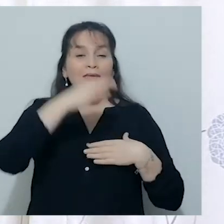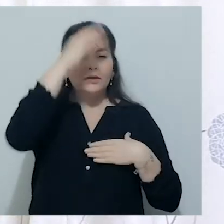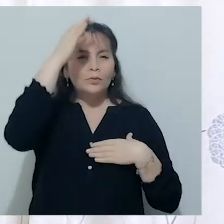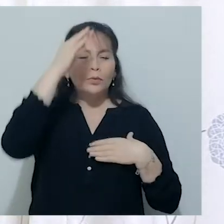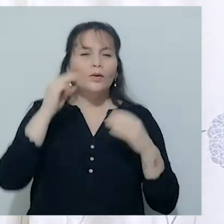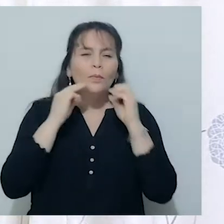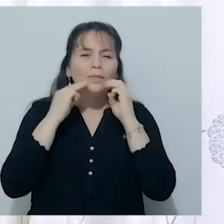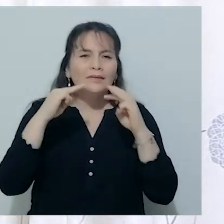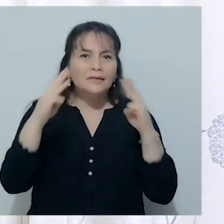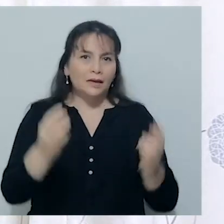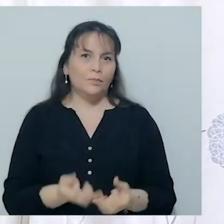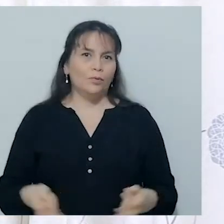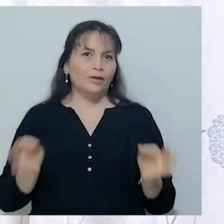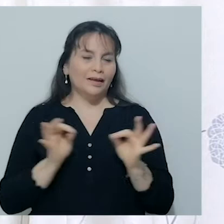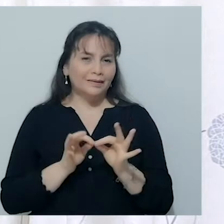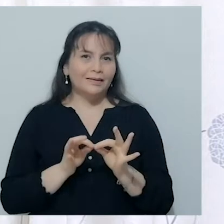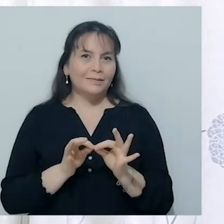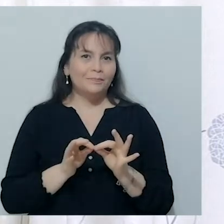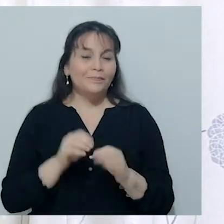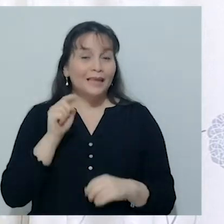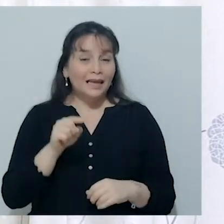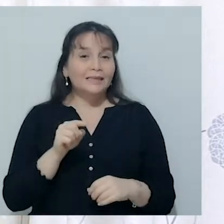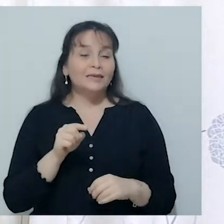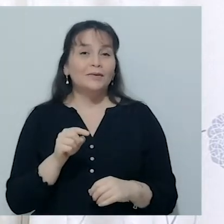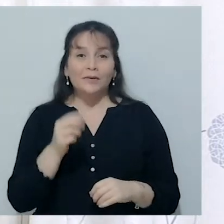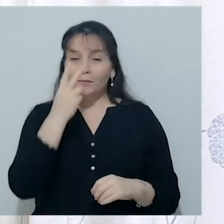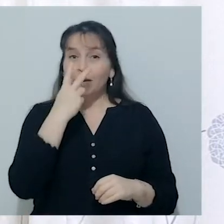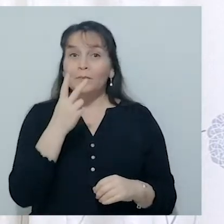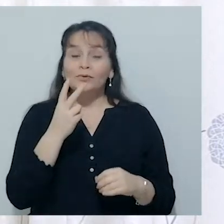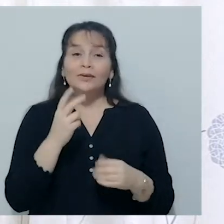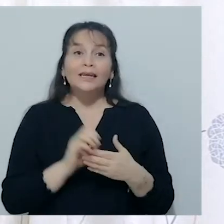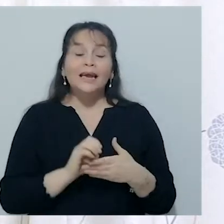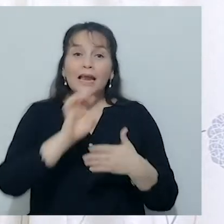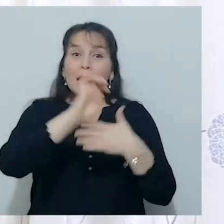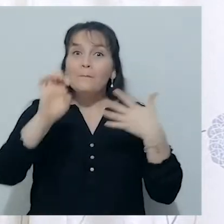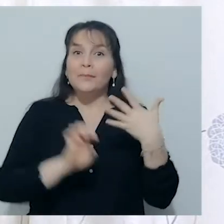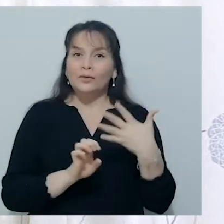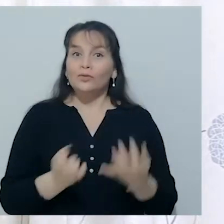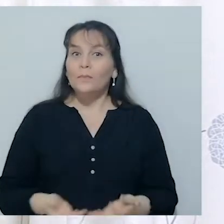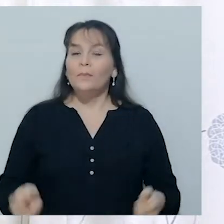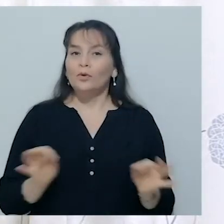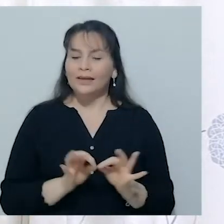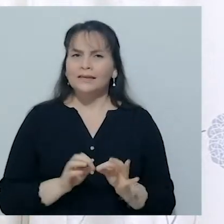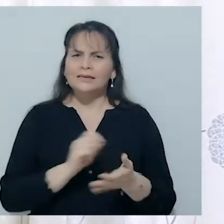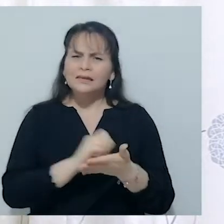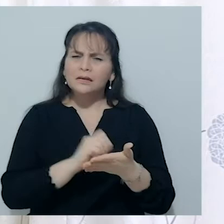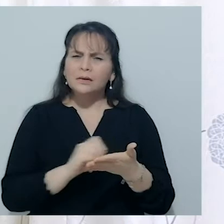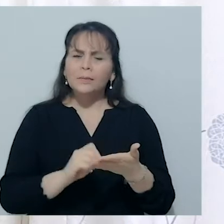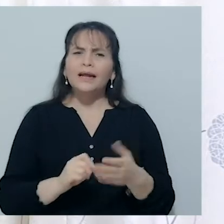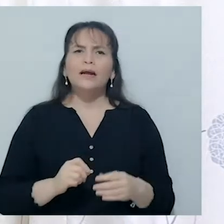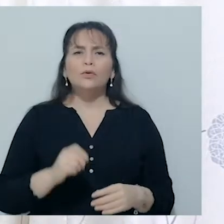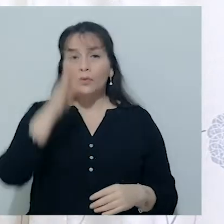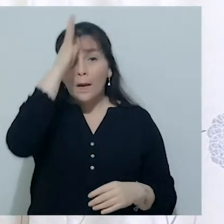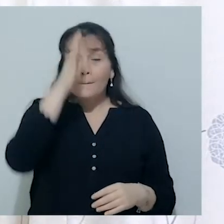centro como mensaje importante. De allí encontramos elementos de importancia. Este libro se escribe para que